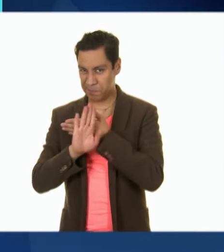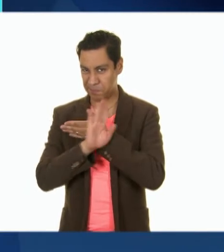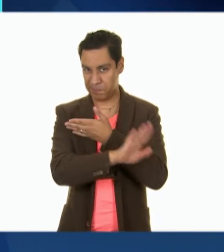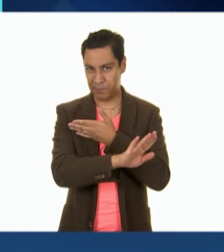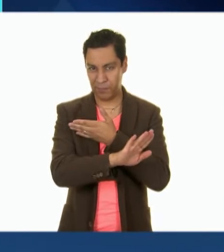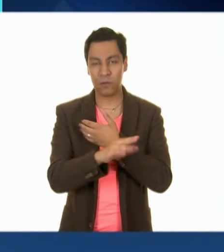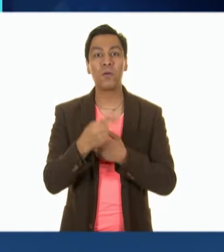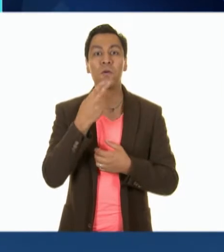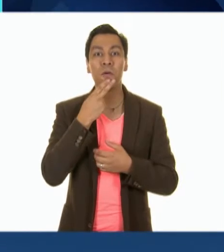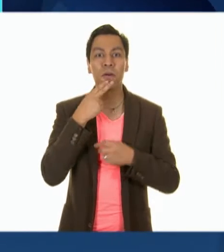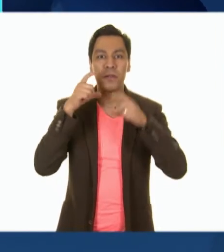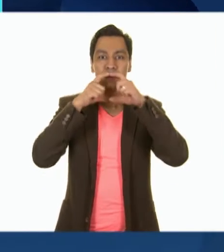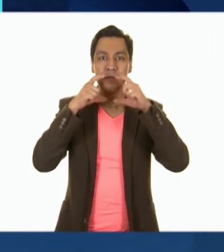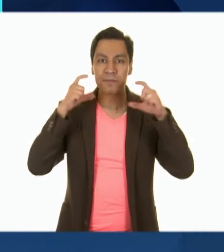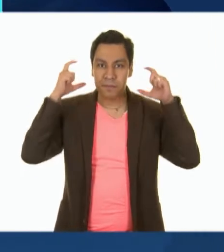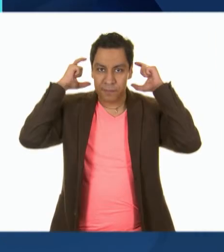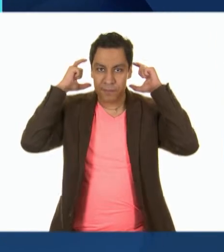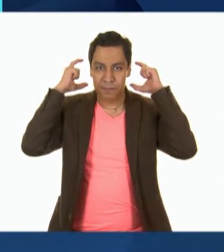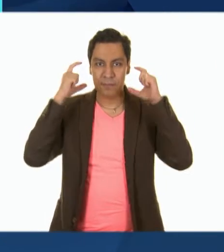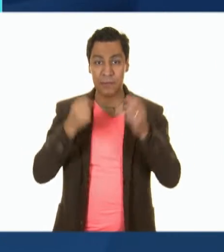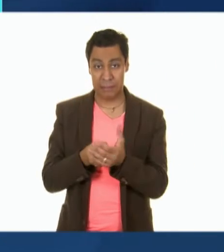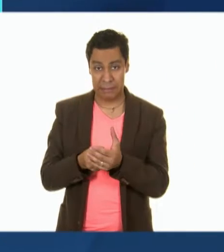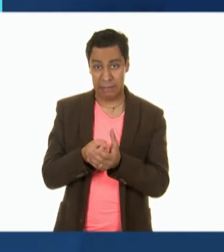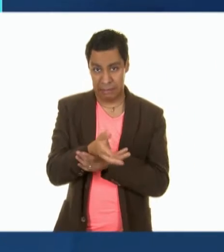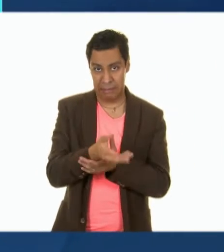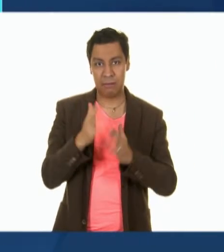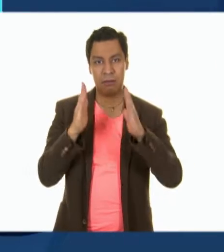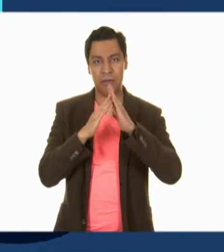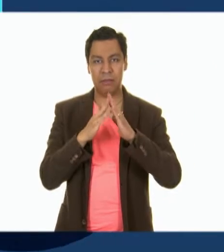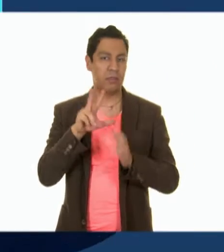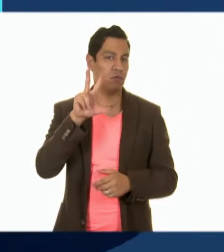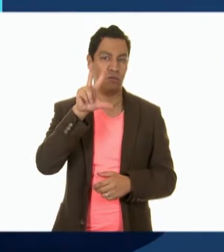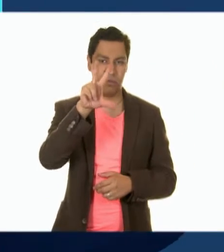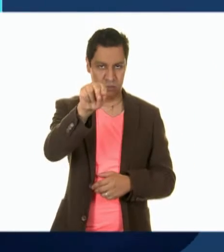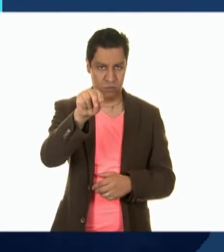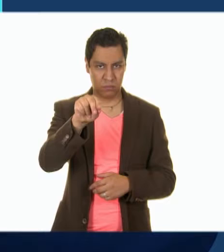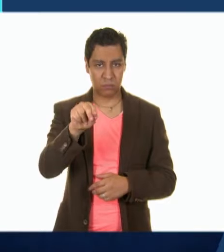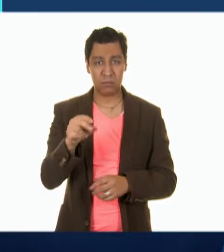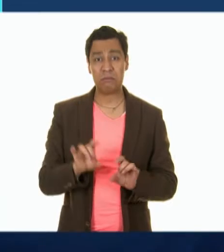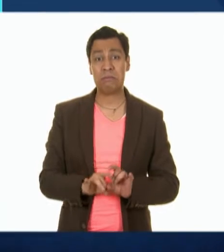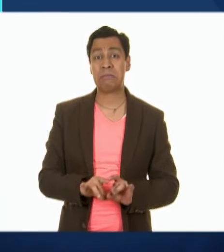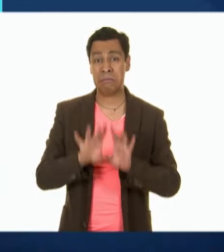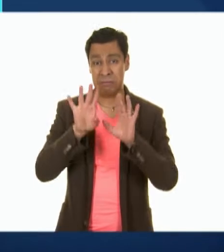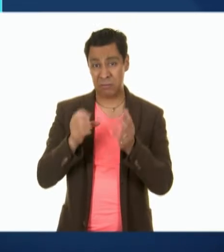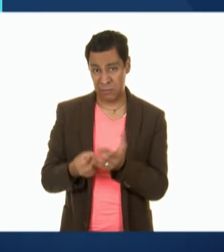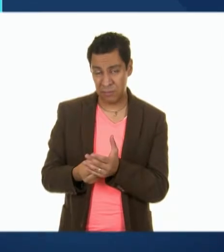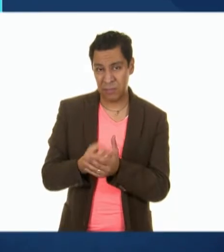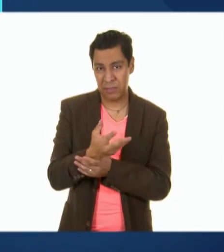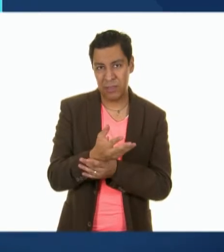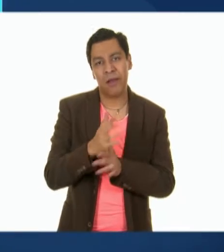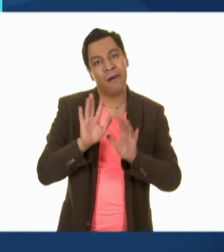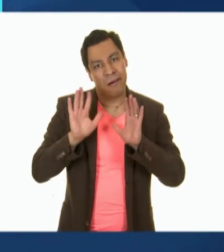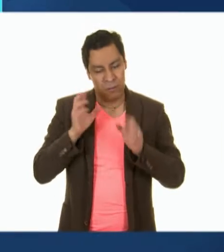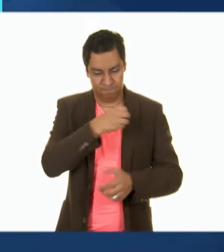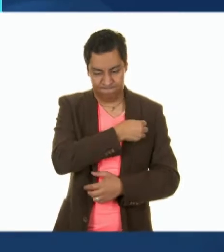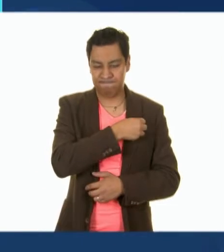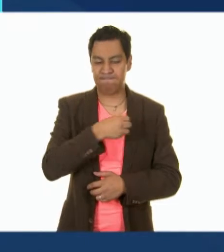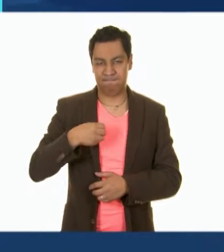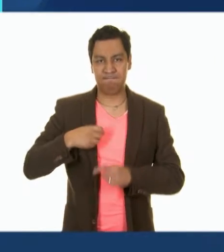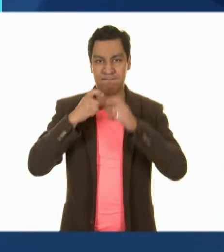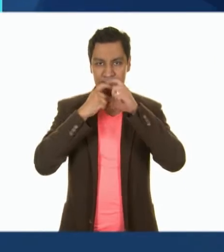Utiliza cubrebocas. No salgas de casa. Si tienes que hacerlo, recuerda que es obligatorio utilizarlo. Mantén una distancia mínima